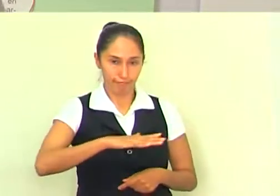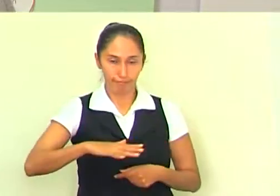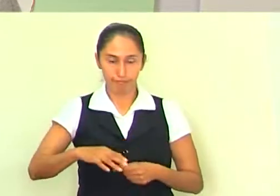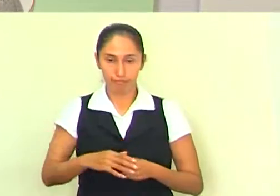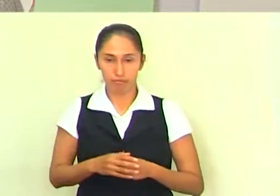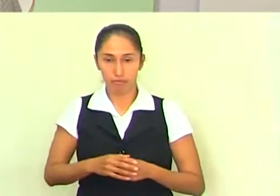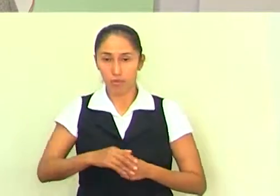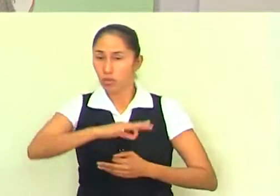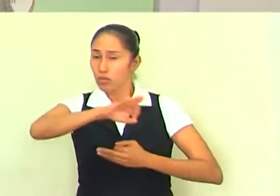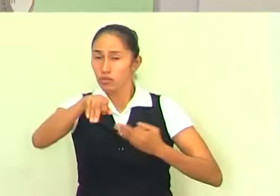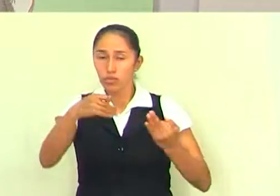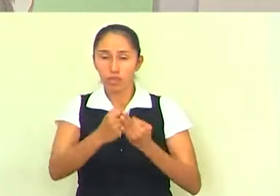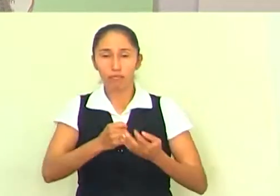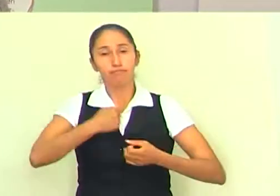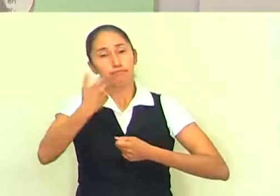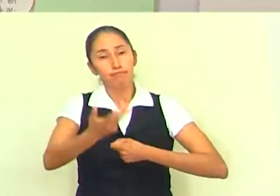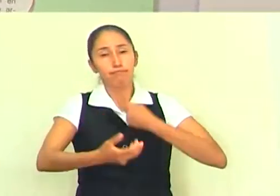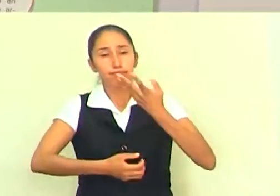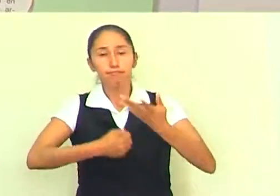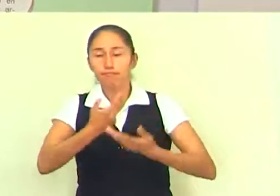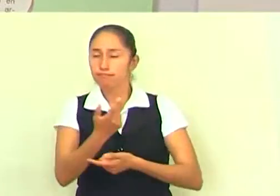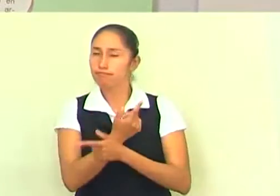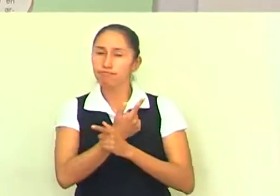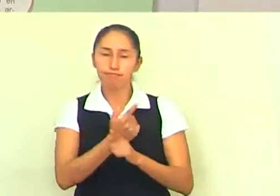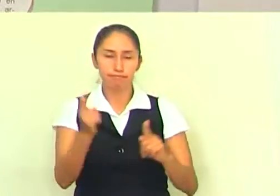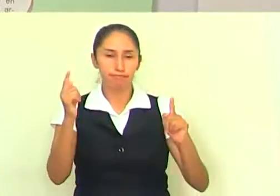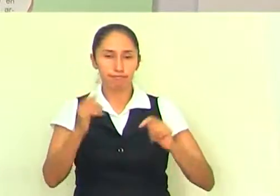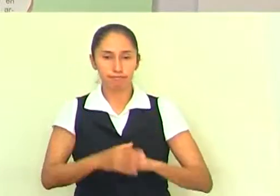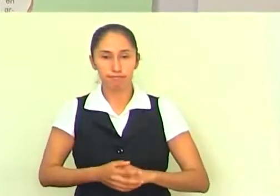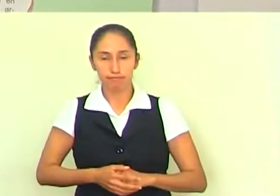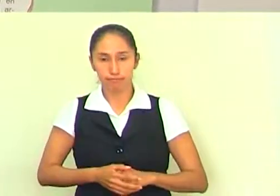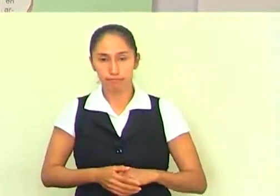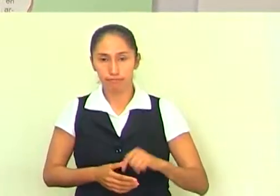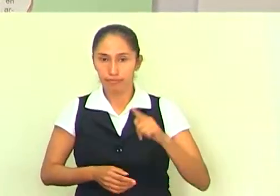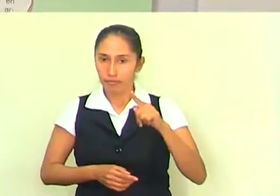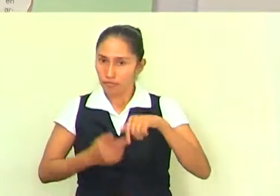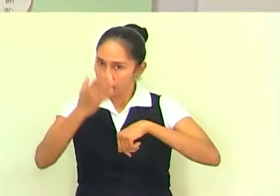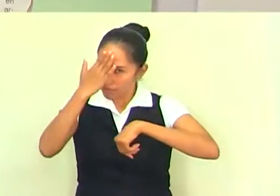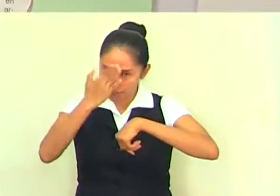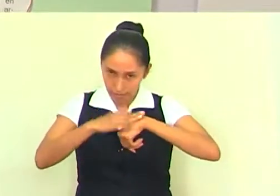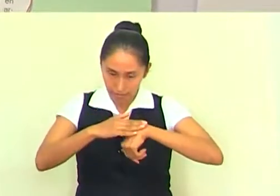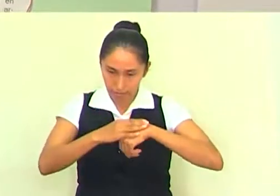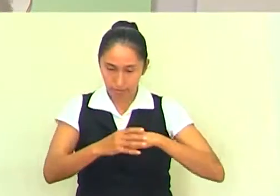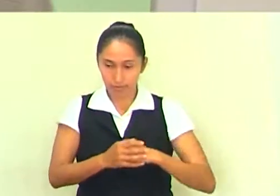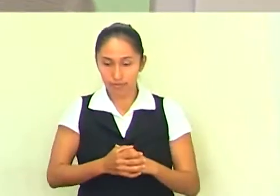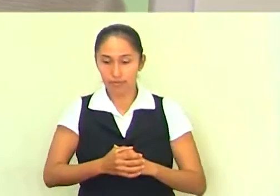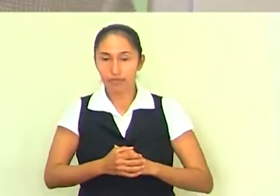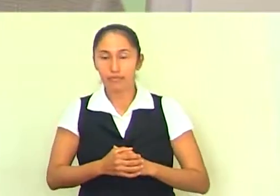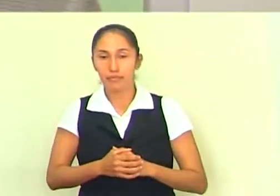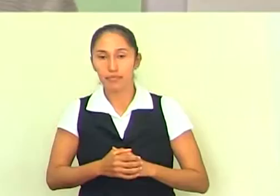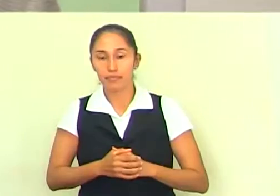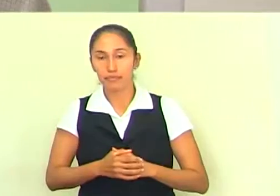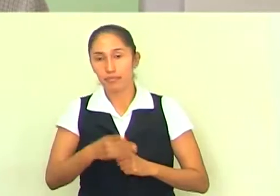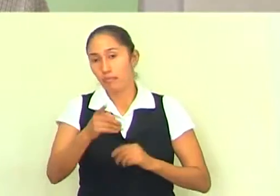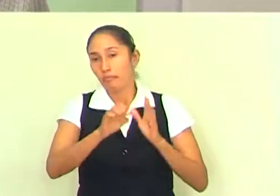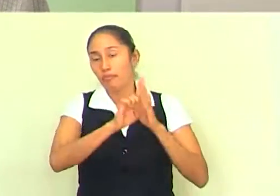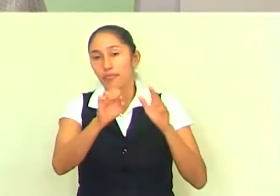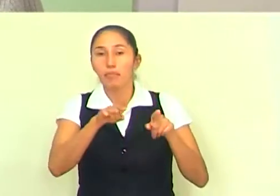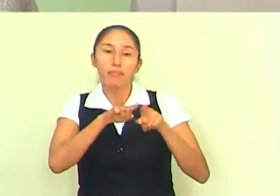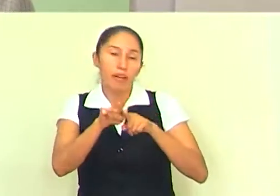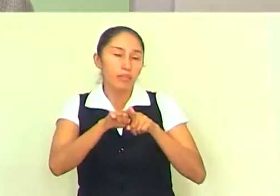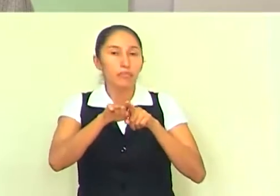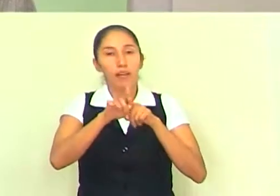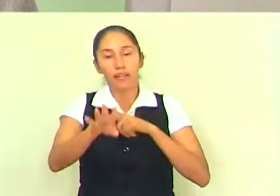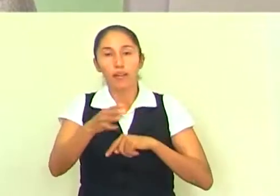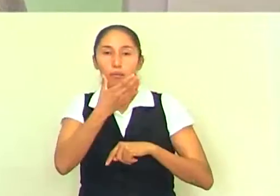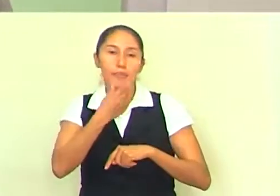libertad de expresión. Llévate un mensaje. A medida que si en casa te callan, tu hermana, tu hermano, papá